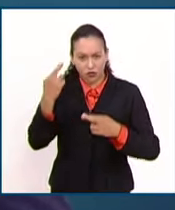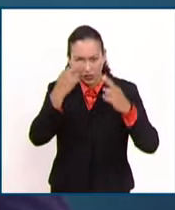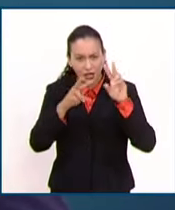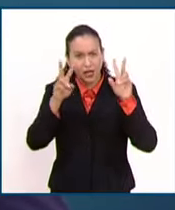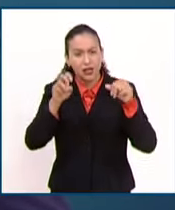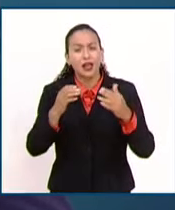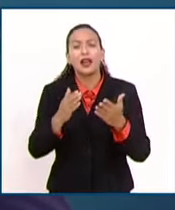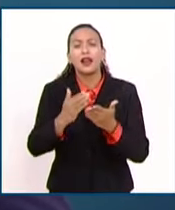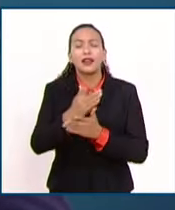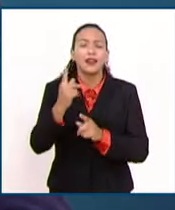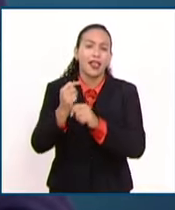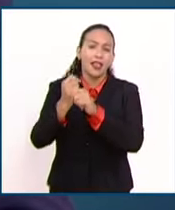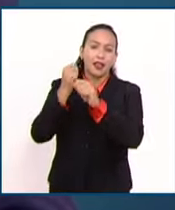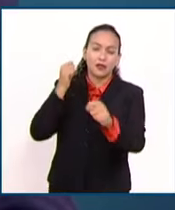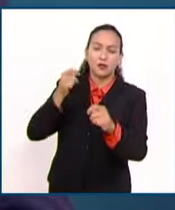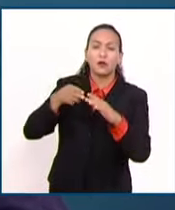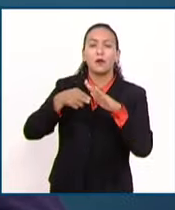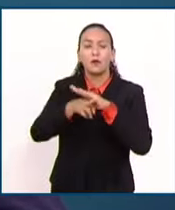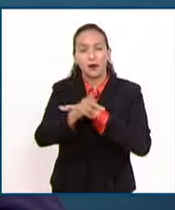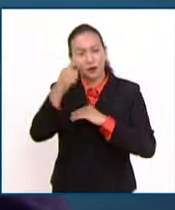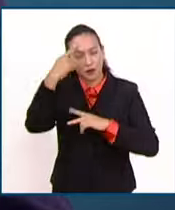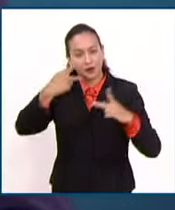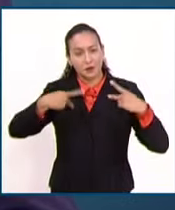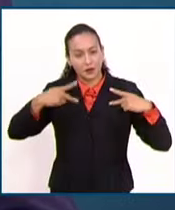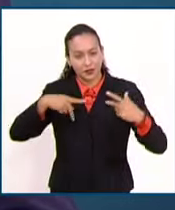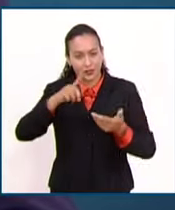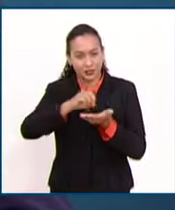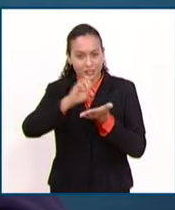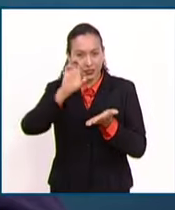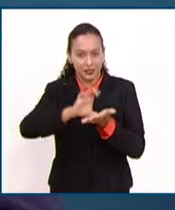al transporte metro para personas con discapacidad.